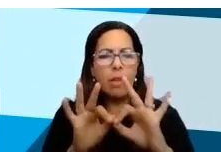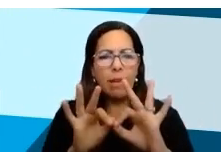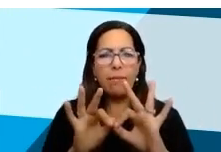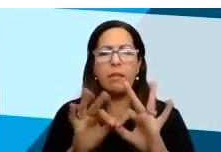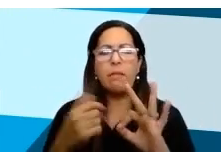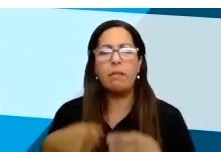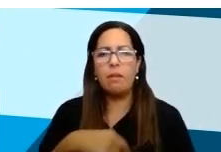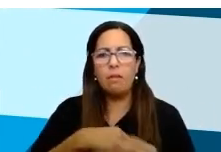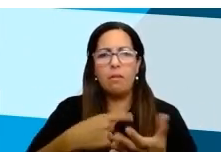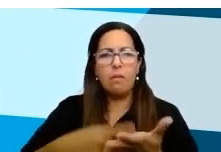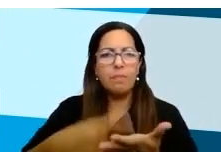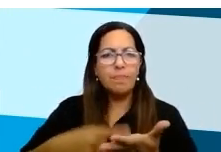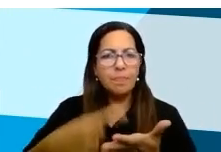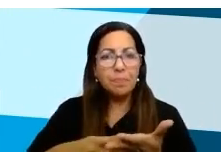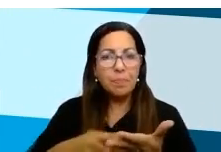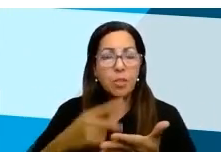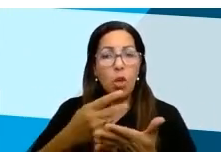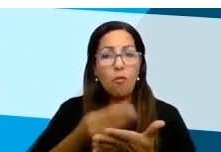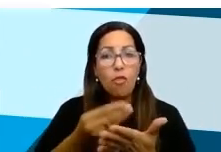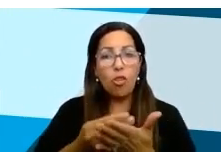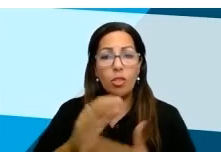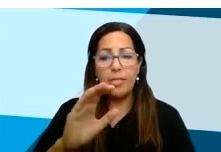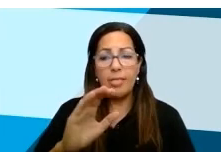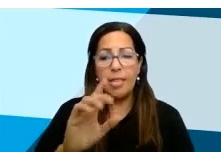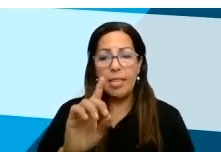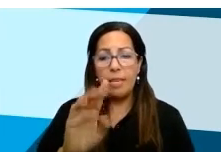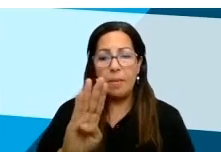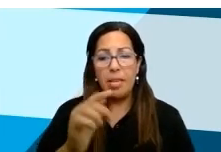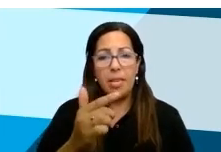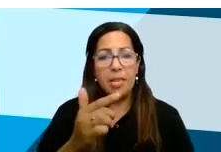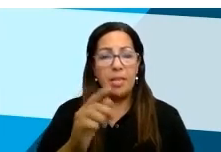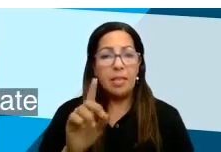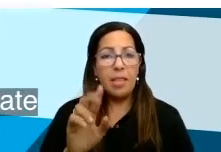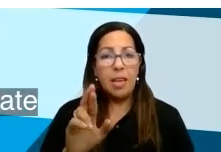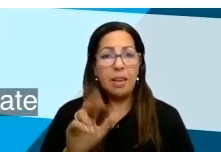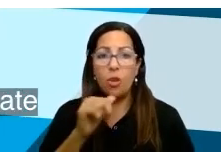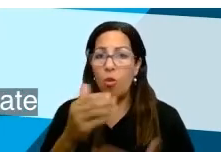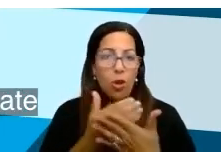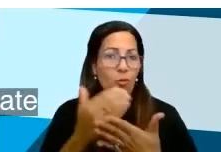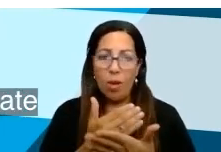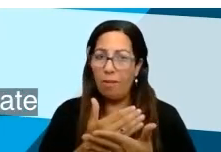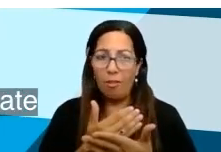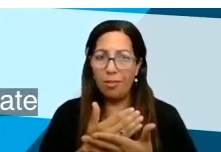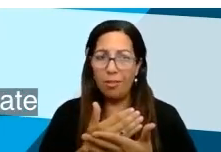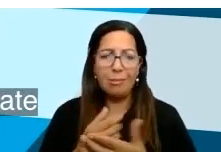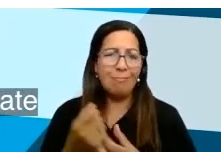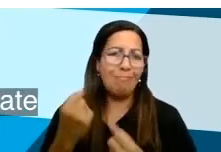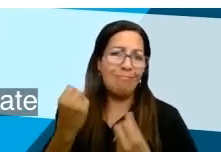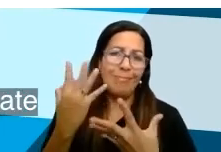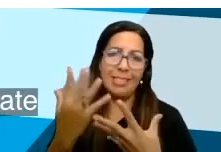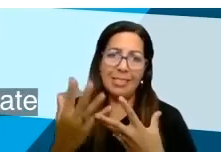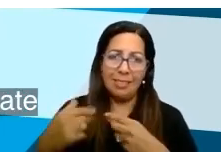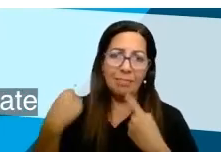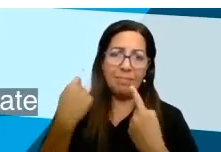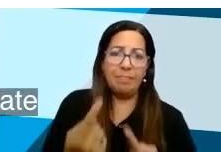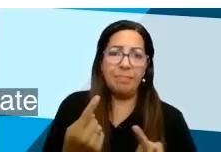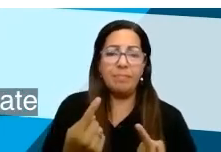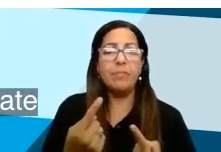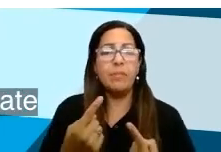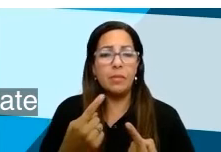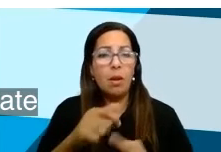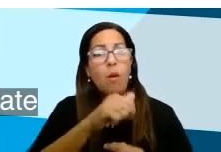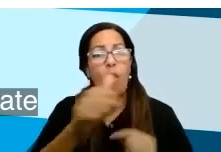los fondos CDBGDR no son unos fondos nuevos, los fondos CDBGDR se han utilizado para recuperación de desastres en